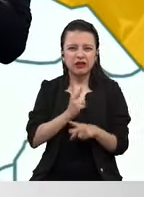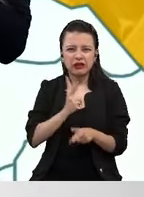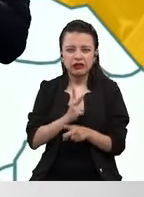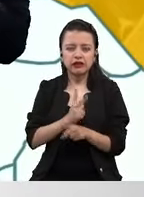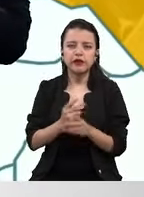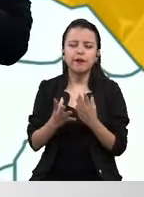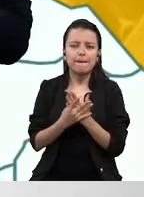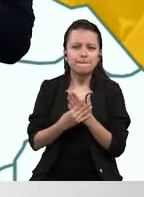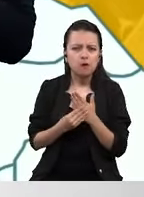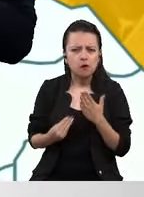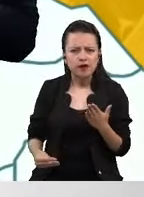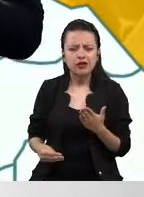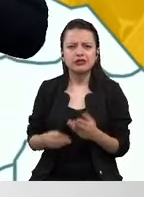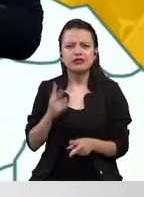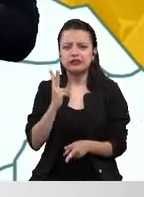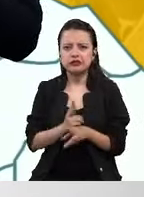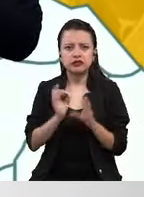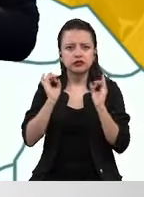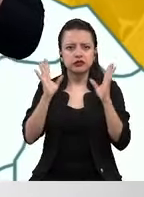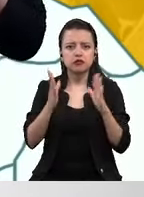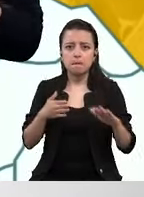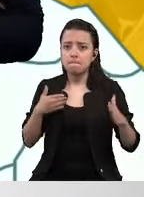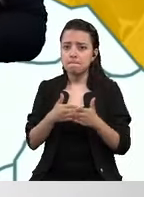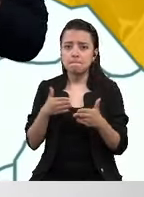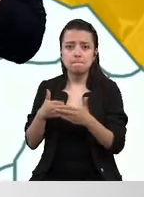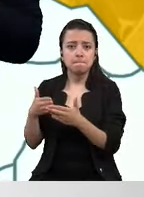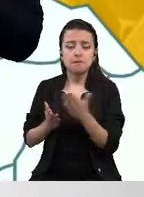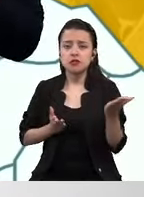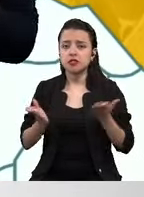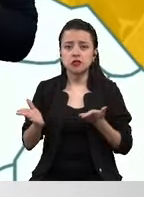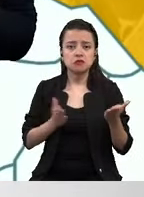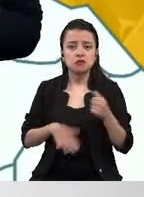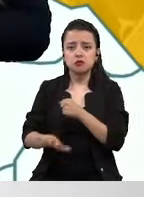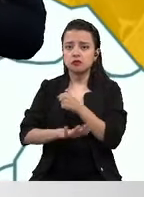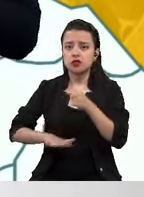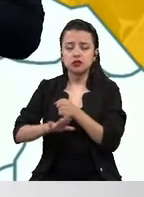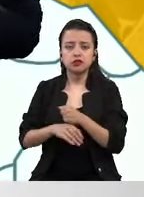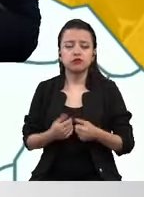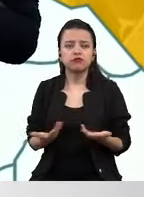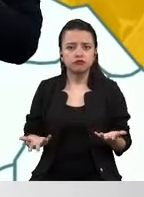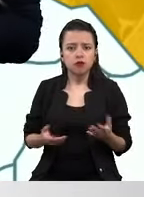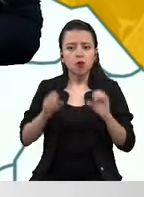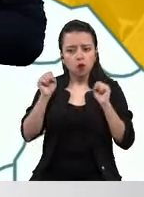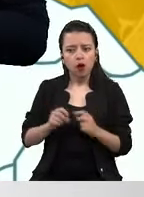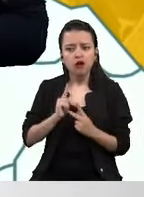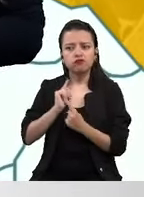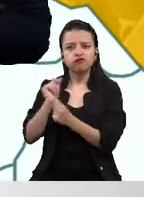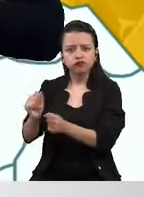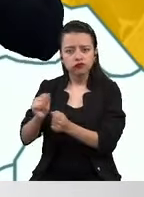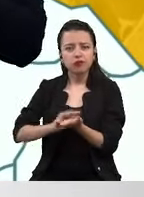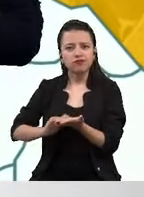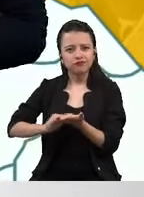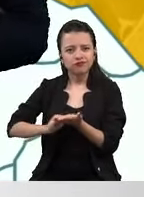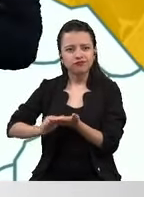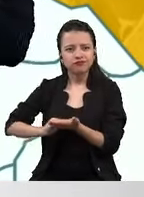pobreza extrema falta de acceso a servicios públicos a servicios básicos reciban los recursos necesarios para poder